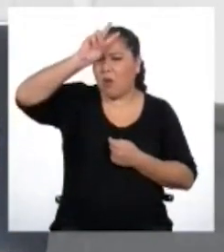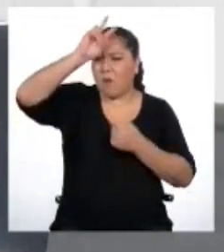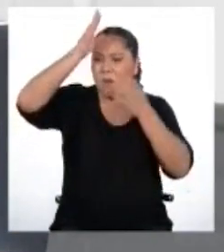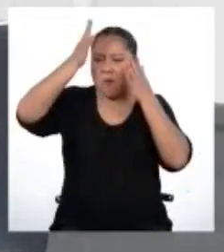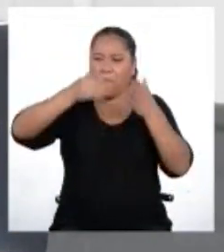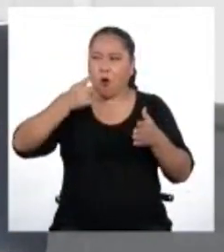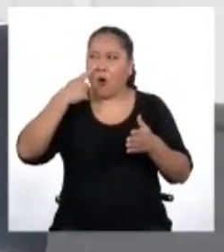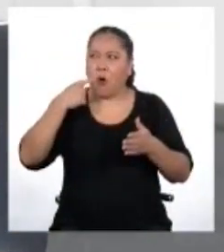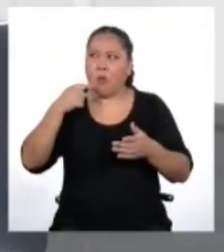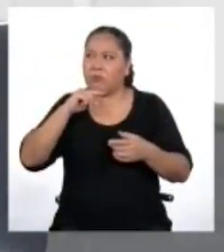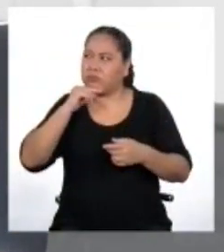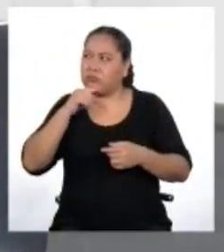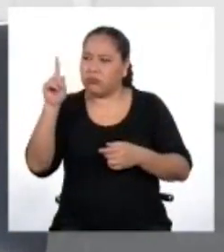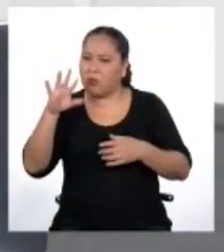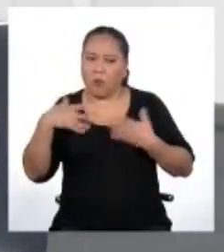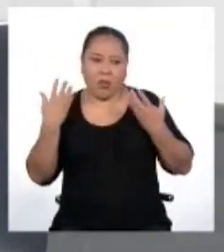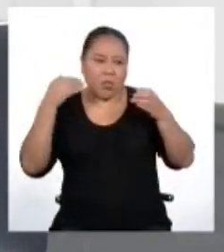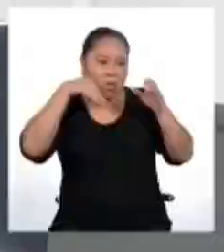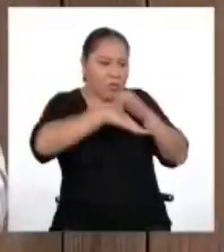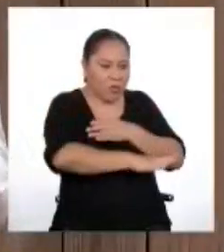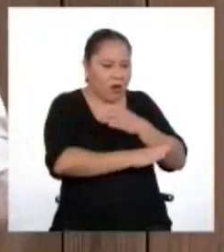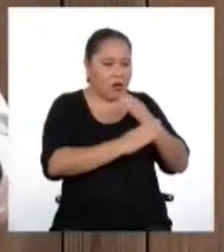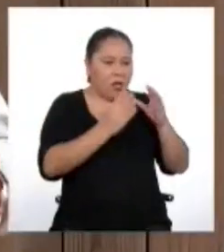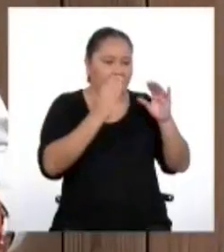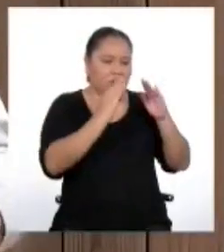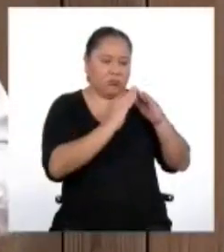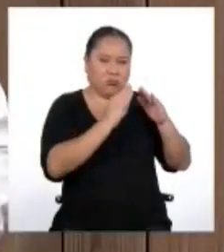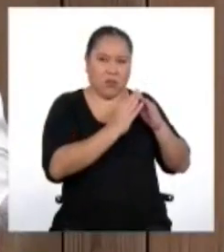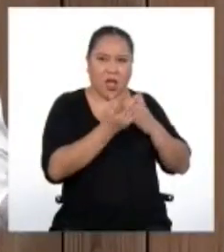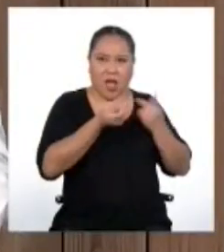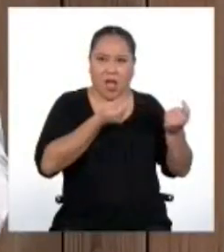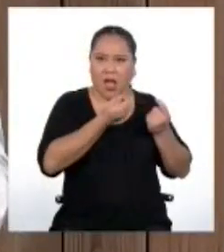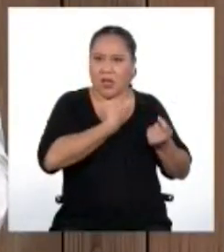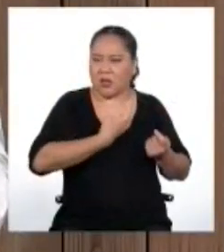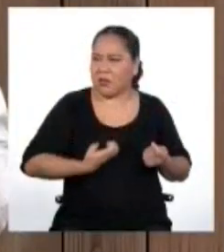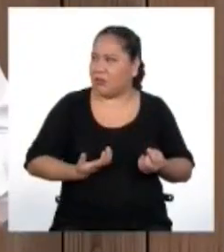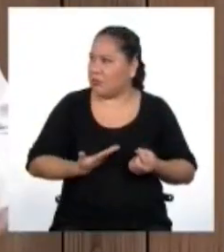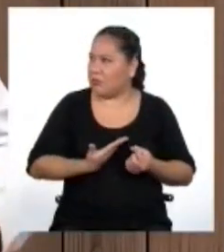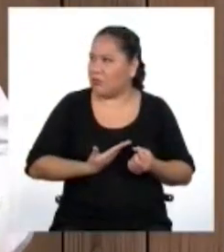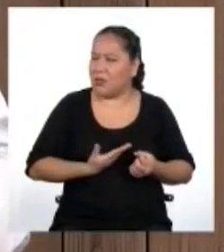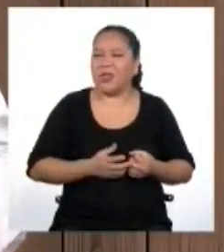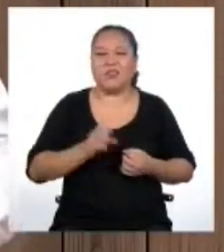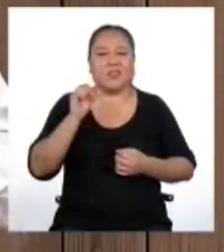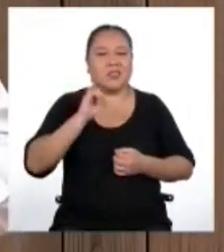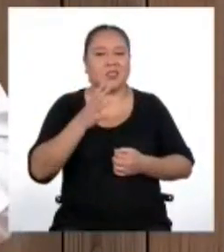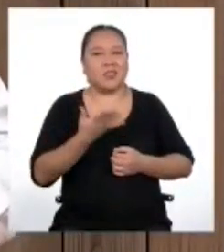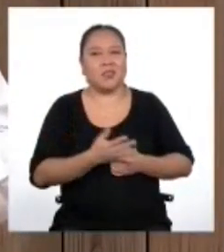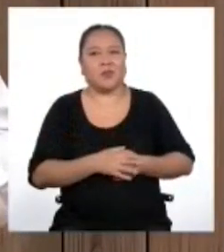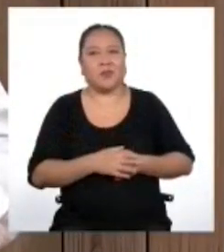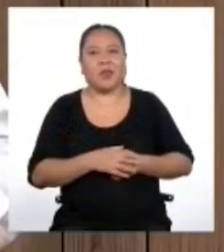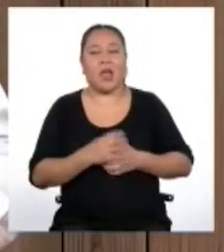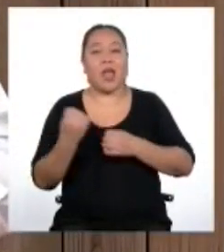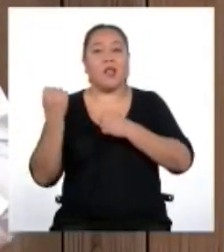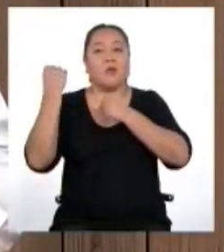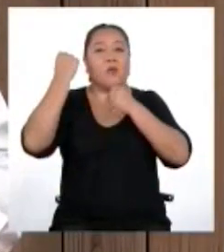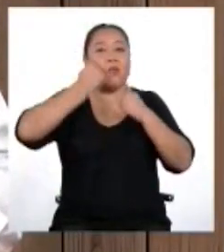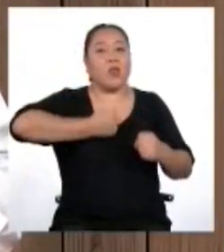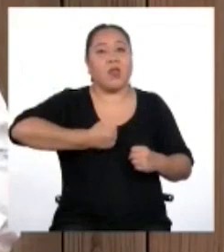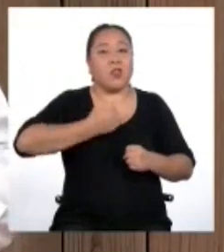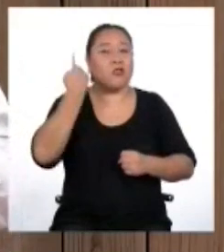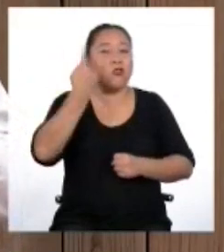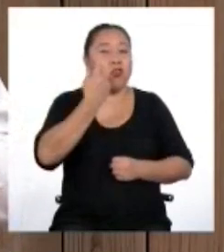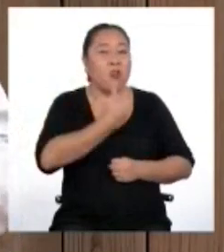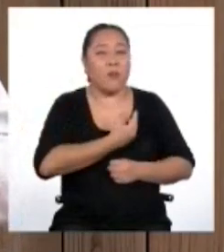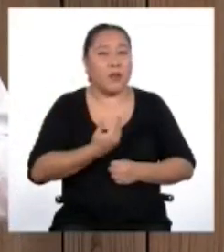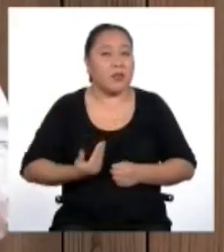peruanos no entrarían en el Palacio de Gobierno. Por ahí va la cosa, aunque en realidad el poder no solo está en el